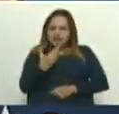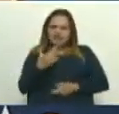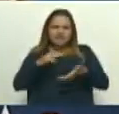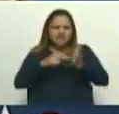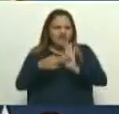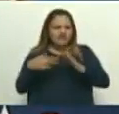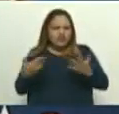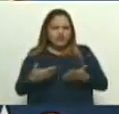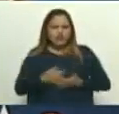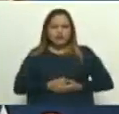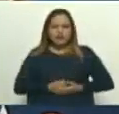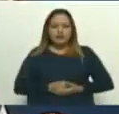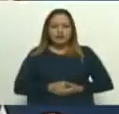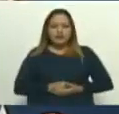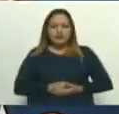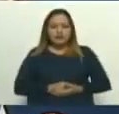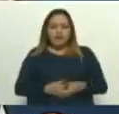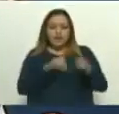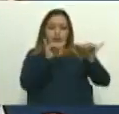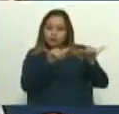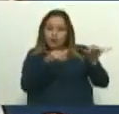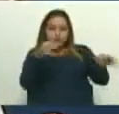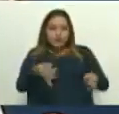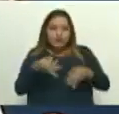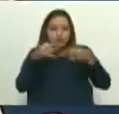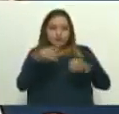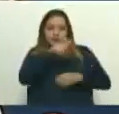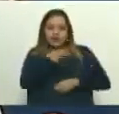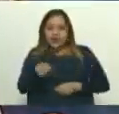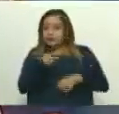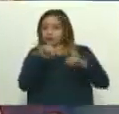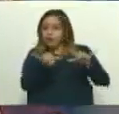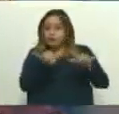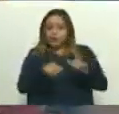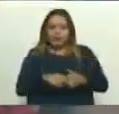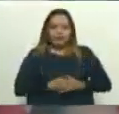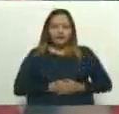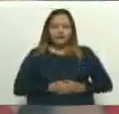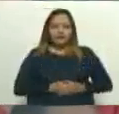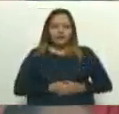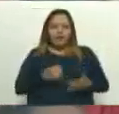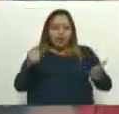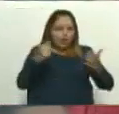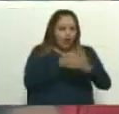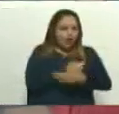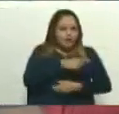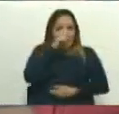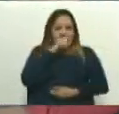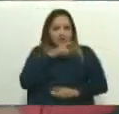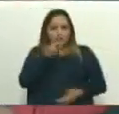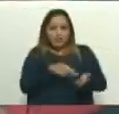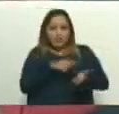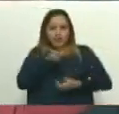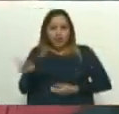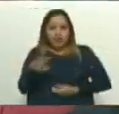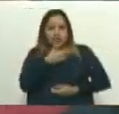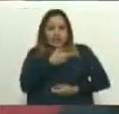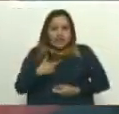refiriendo. Son los mismos de siempre. Los mismos, los del golpe del 2002, los que han